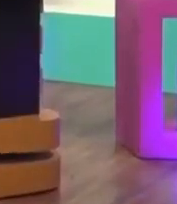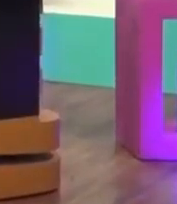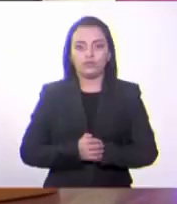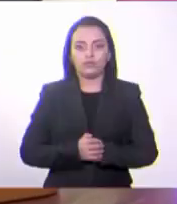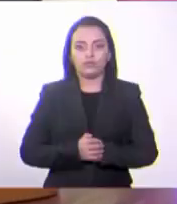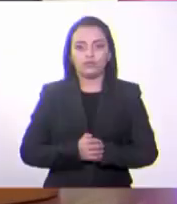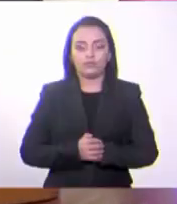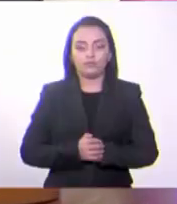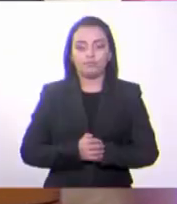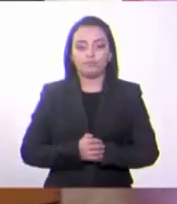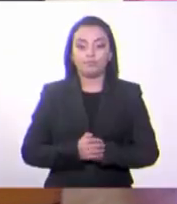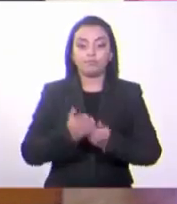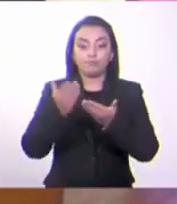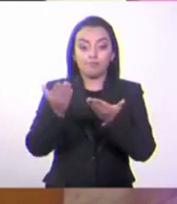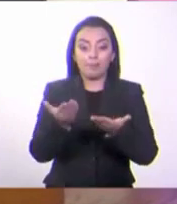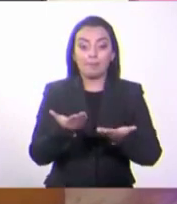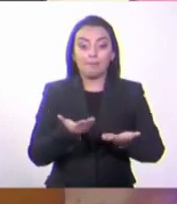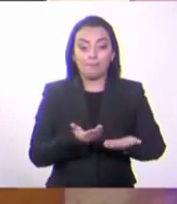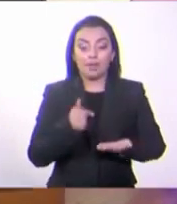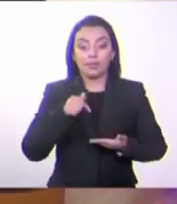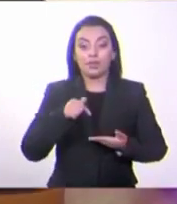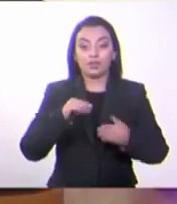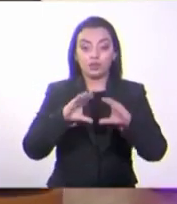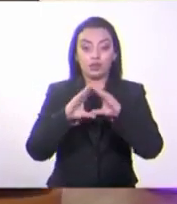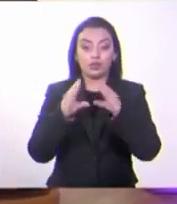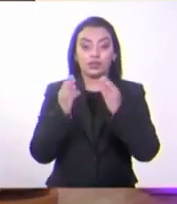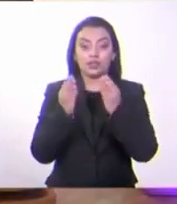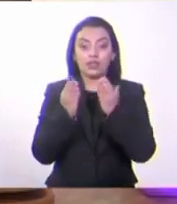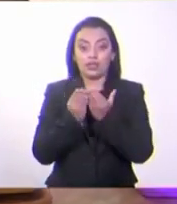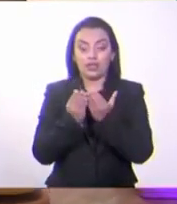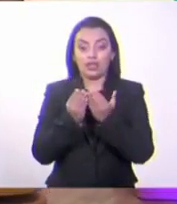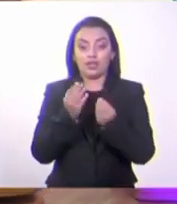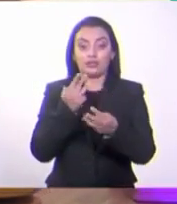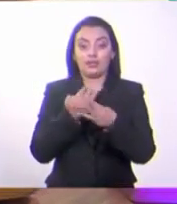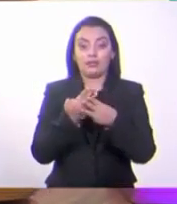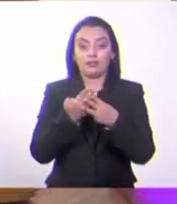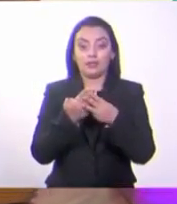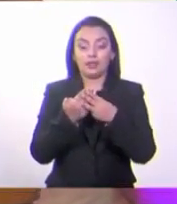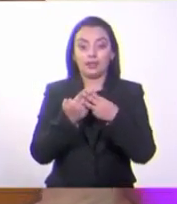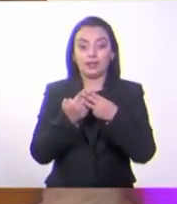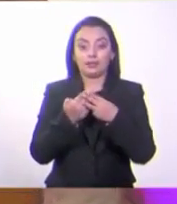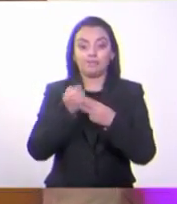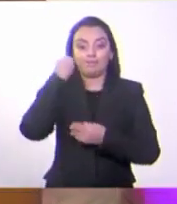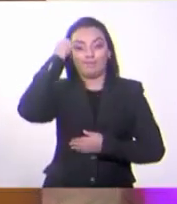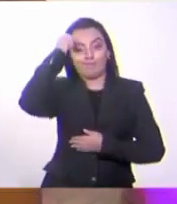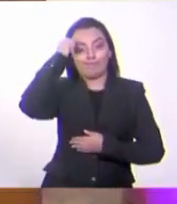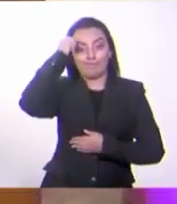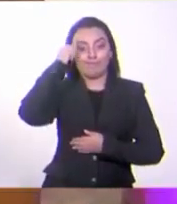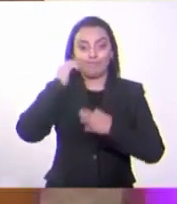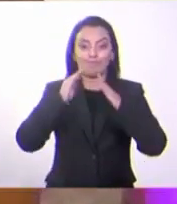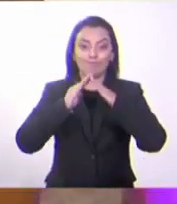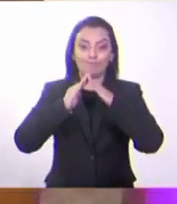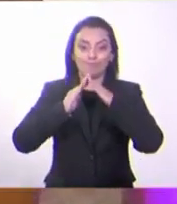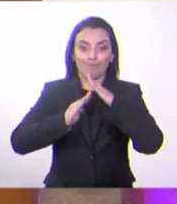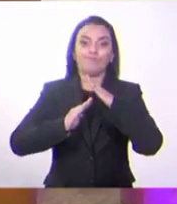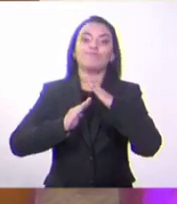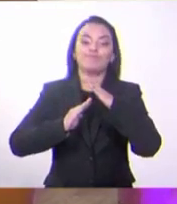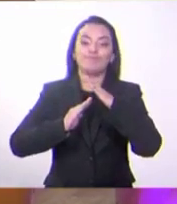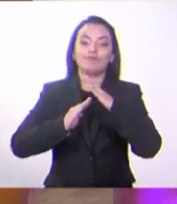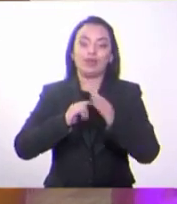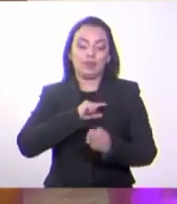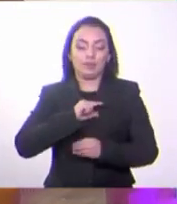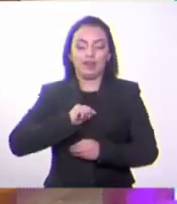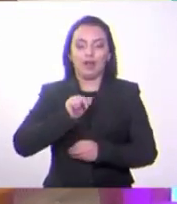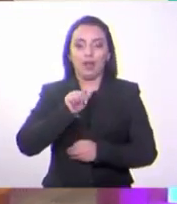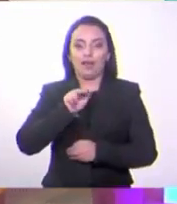Bienvenidos jóvenes nuevamente a su clase de matemática en su franja educativa Aprendamos en Casa. Mi nombre es Ana Argueta y me